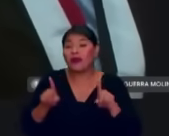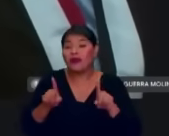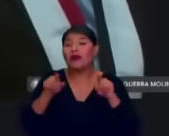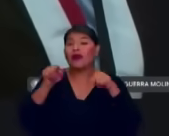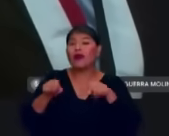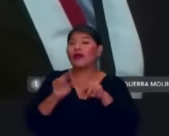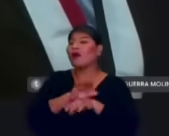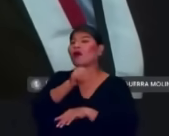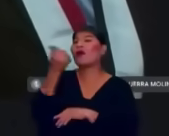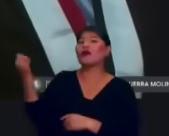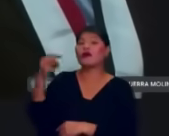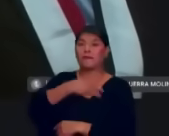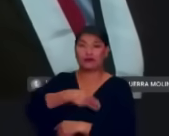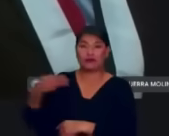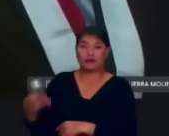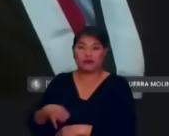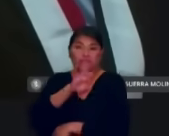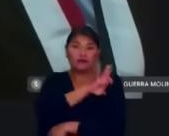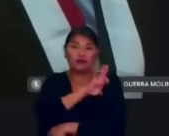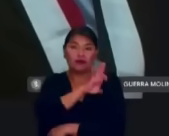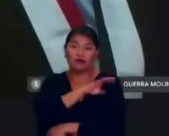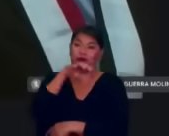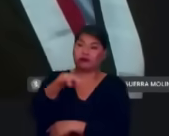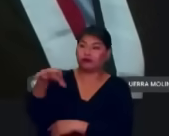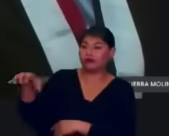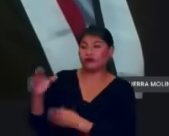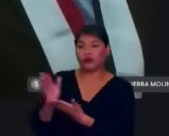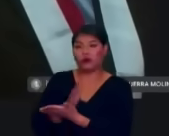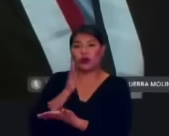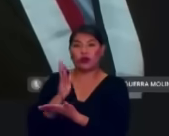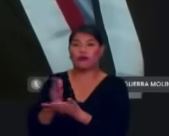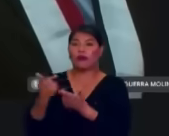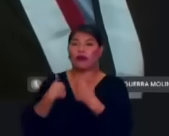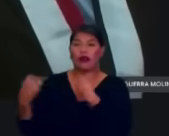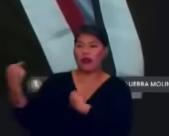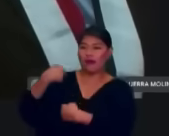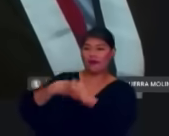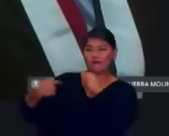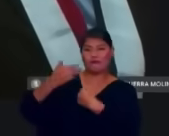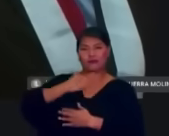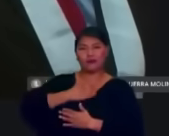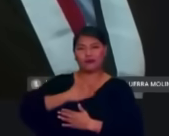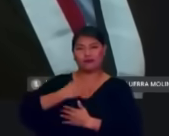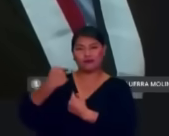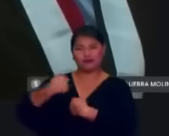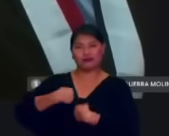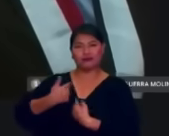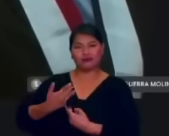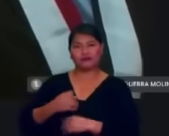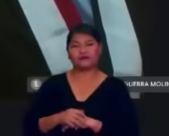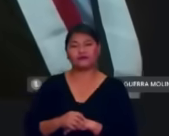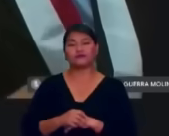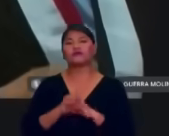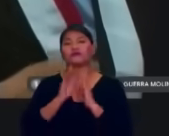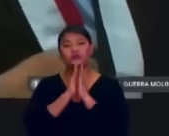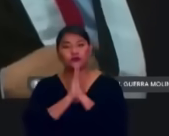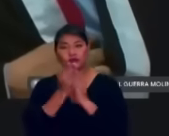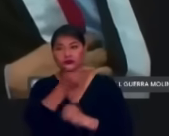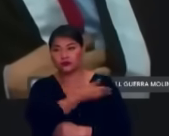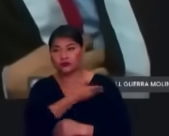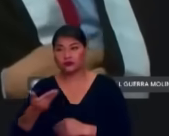que tiene el Ministerio Público y las autoridades se han ensañado conmigo Por eso señor presidente y señores